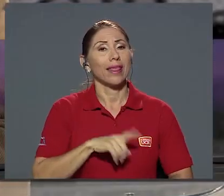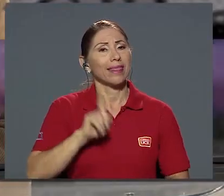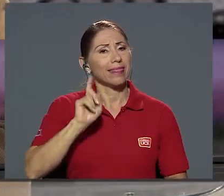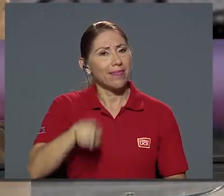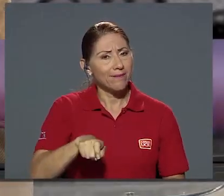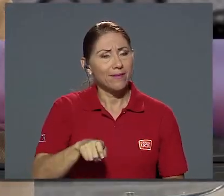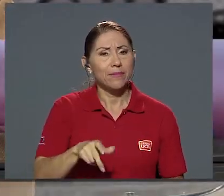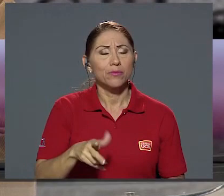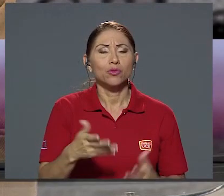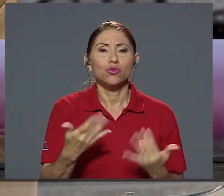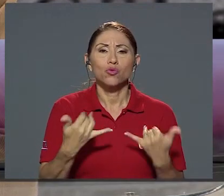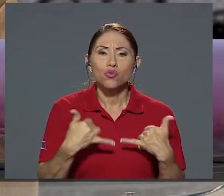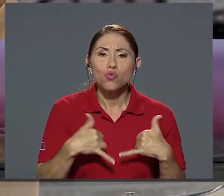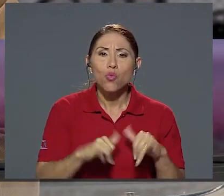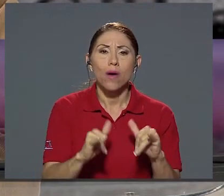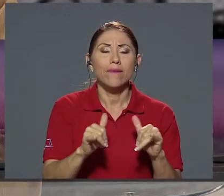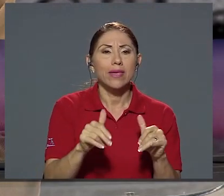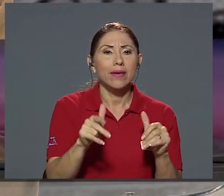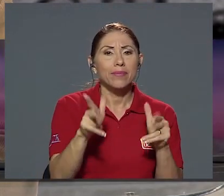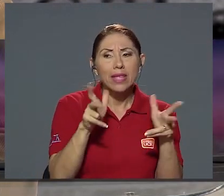y seguir